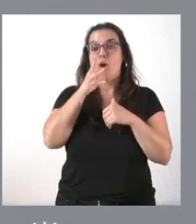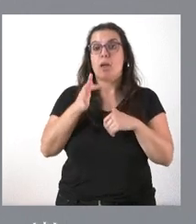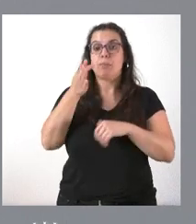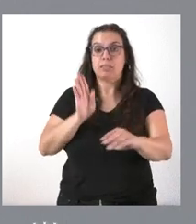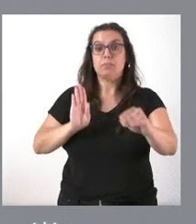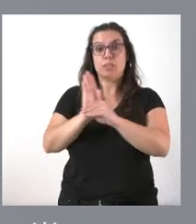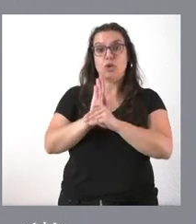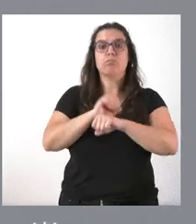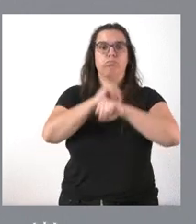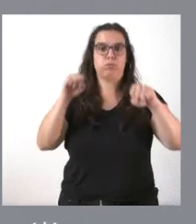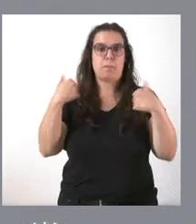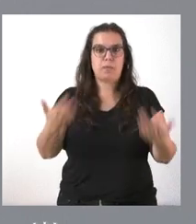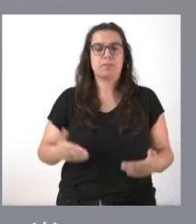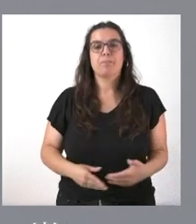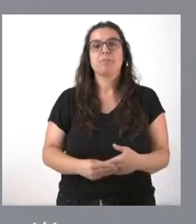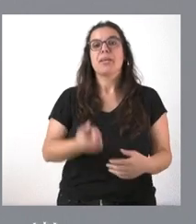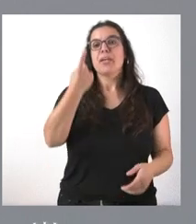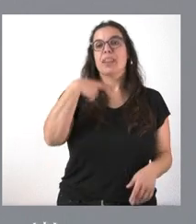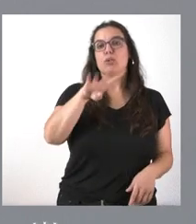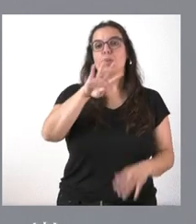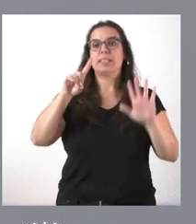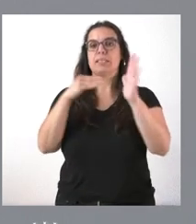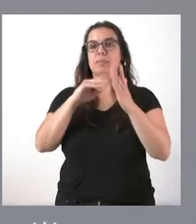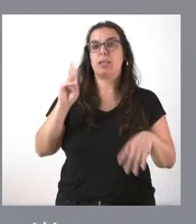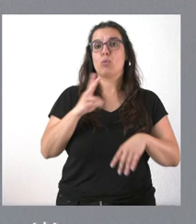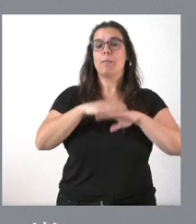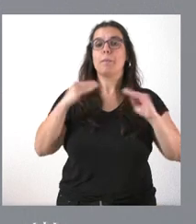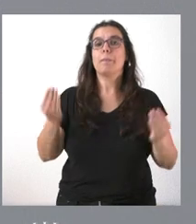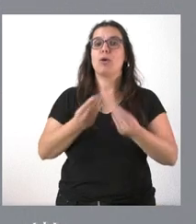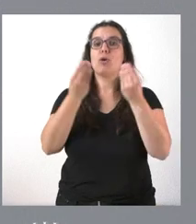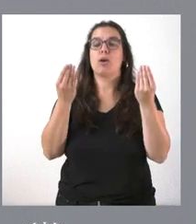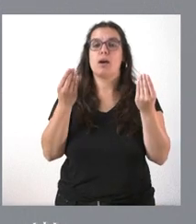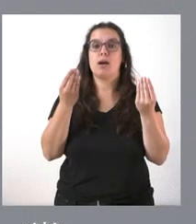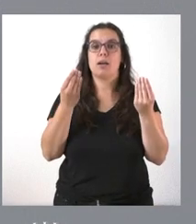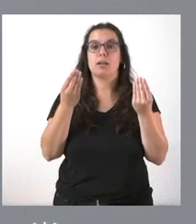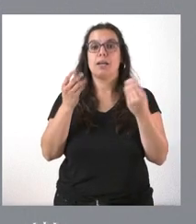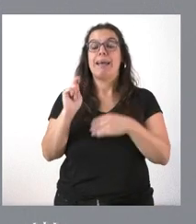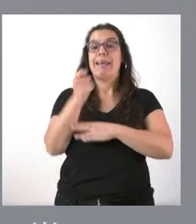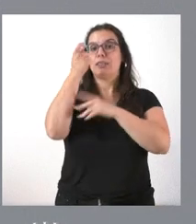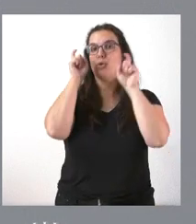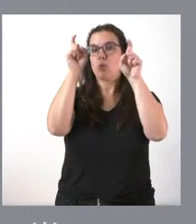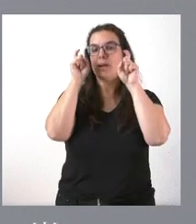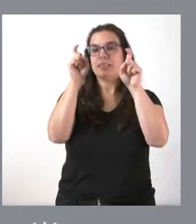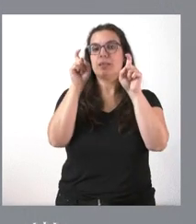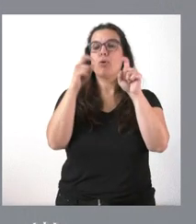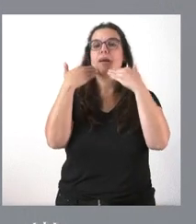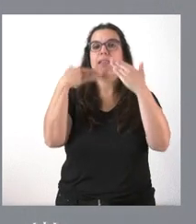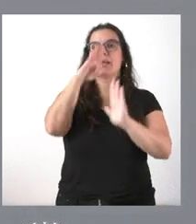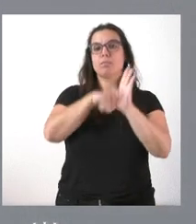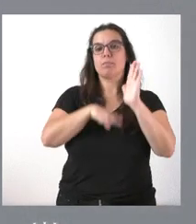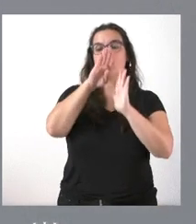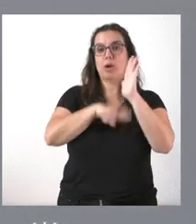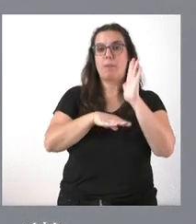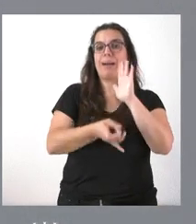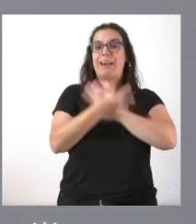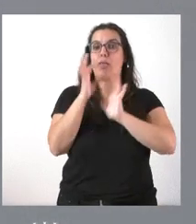que les comento 146.000 euros para la mejora del éxito educativo a través del programa elaborado al